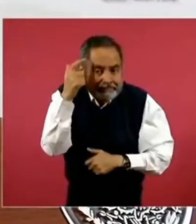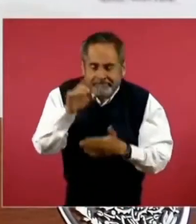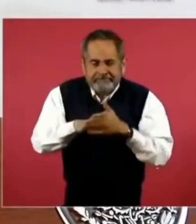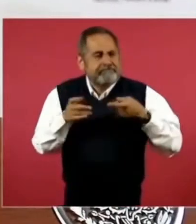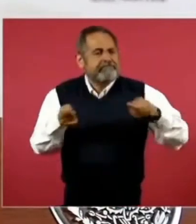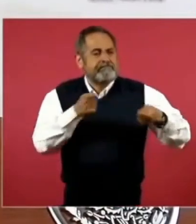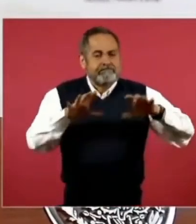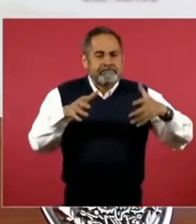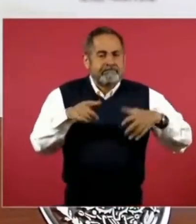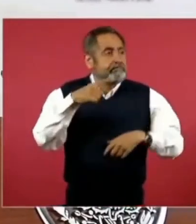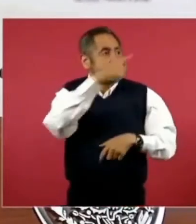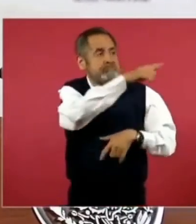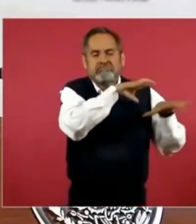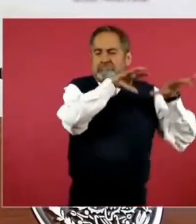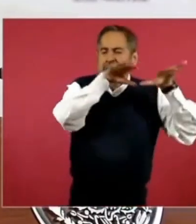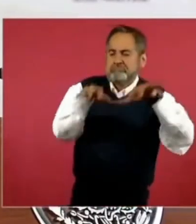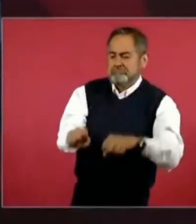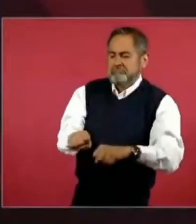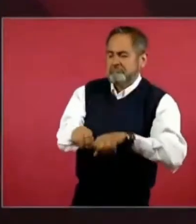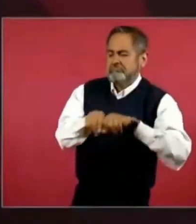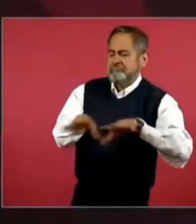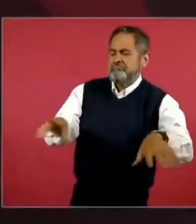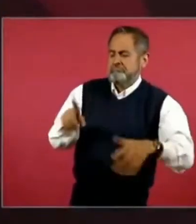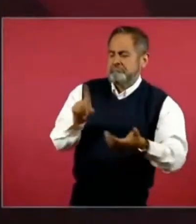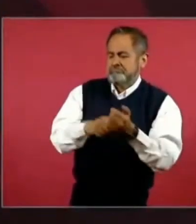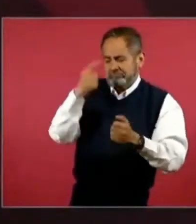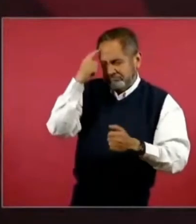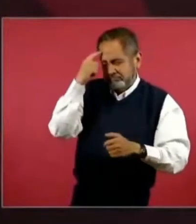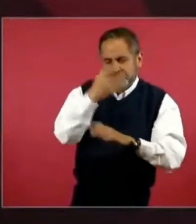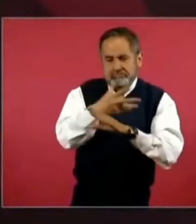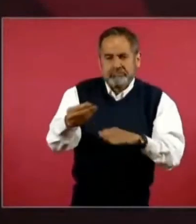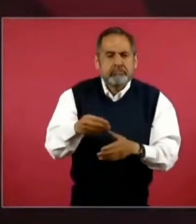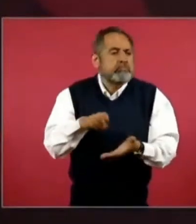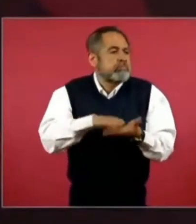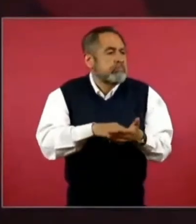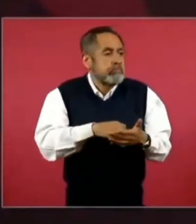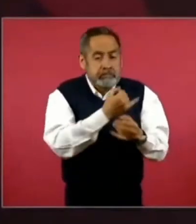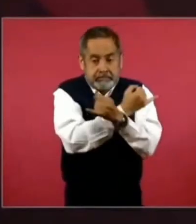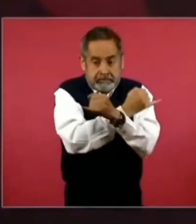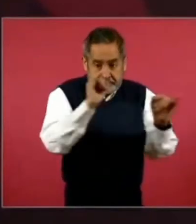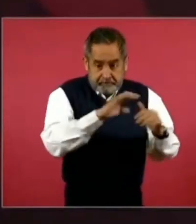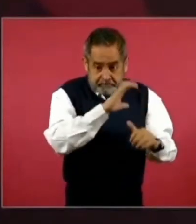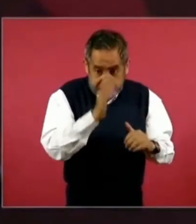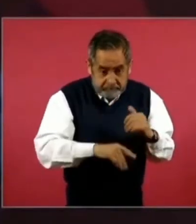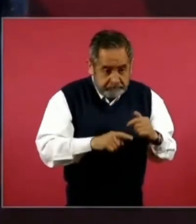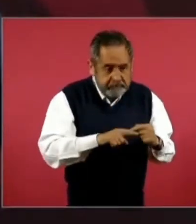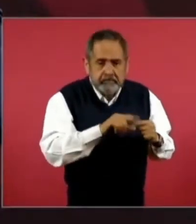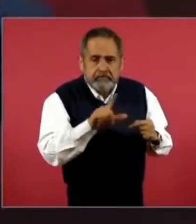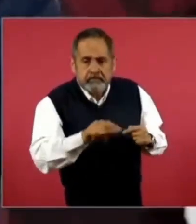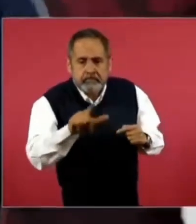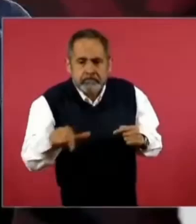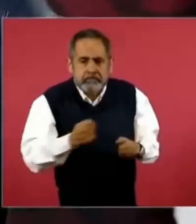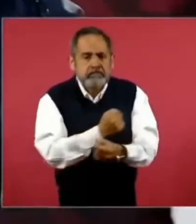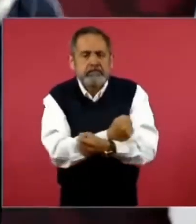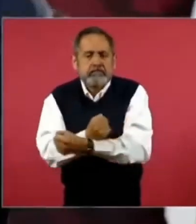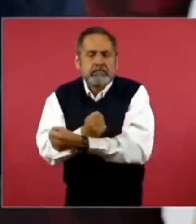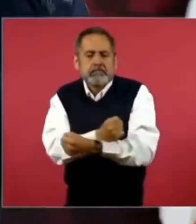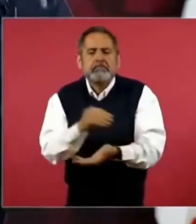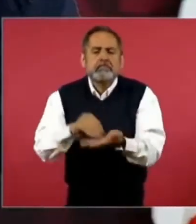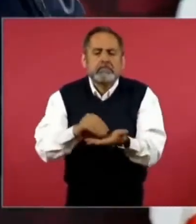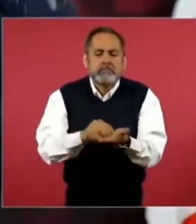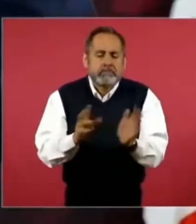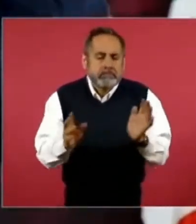dominación colonial. Sigue habiendo, por ejemplo, esclavitud, Porque una cosa es que Hidalgo